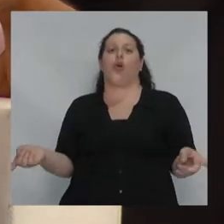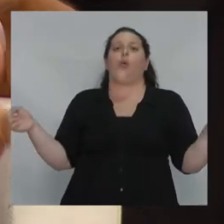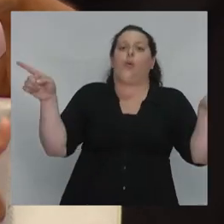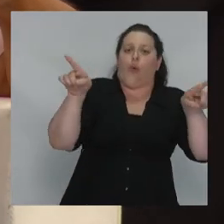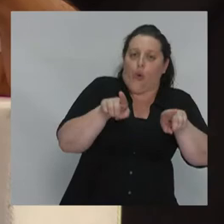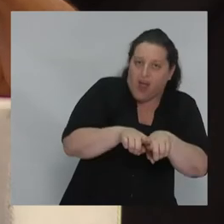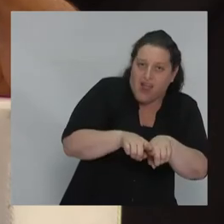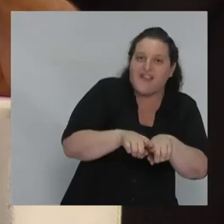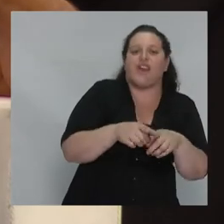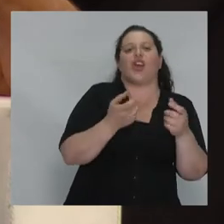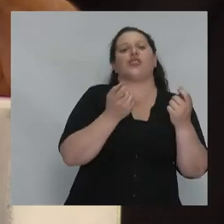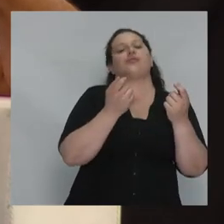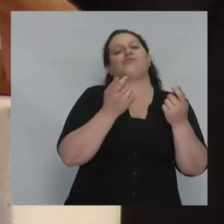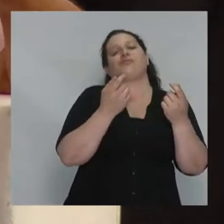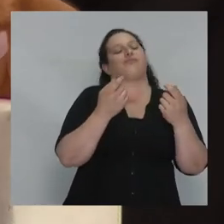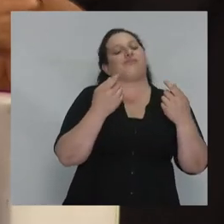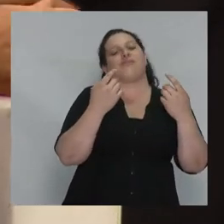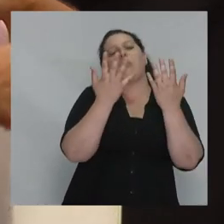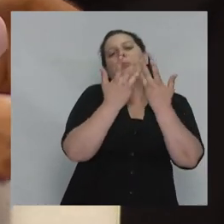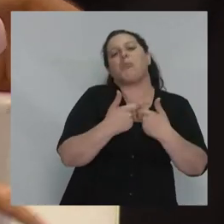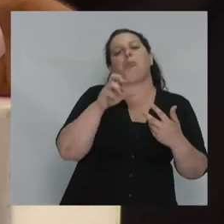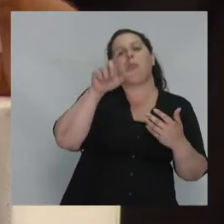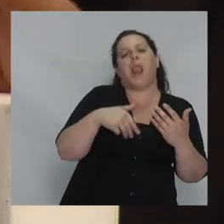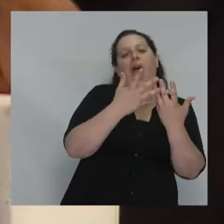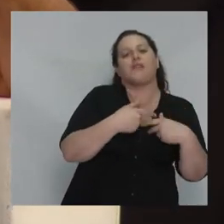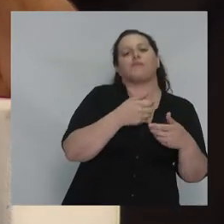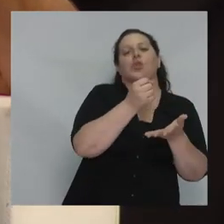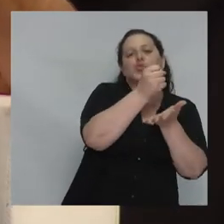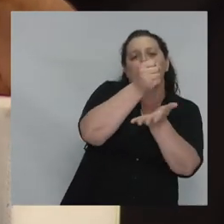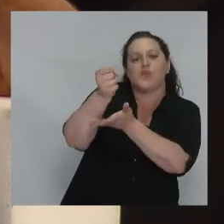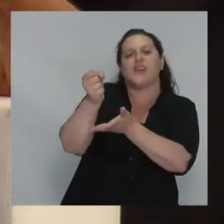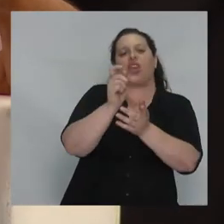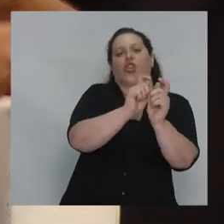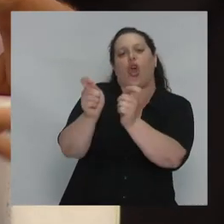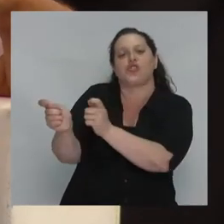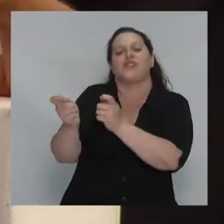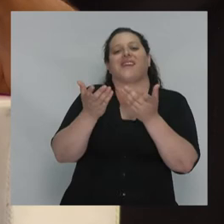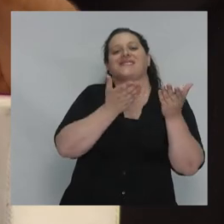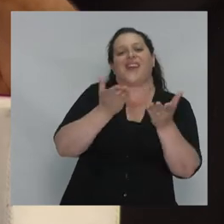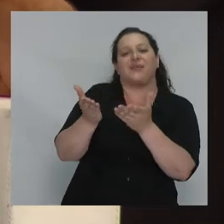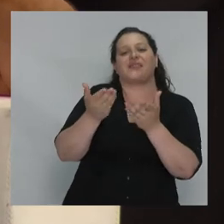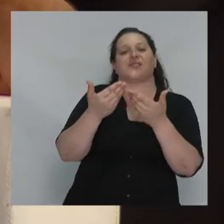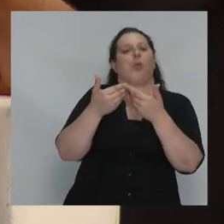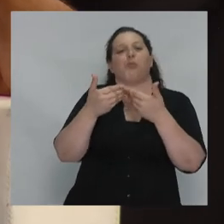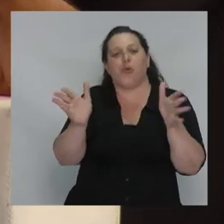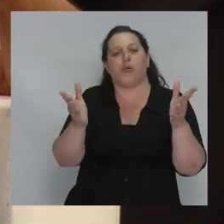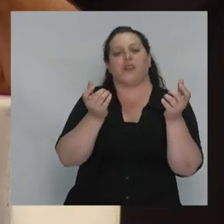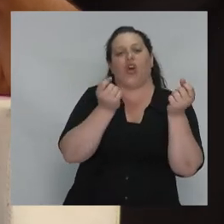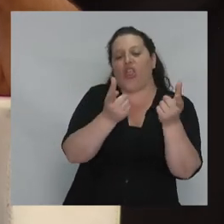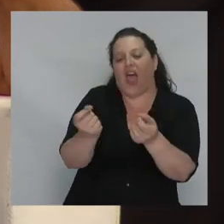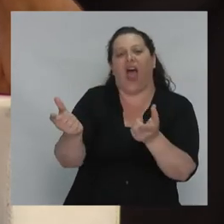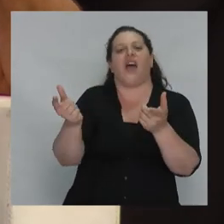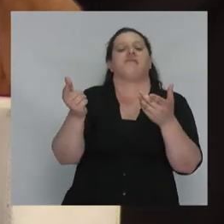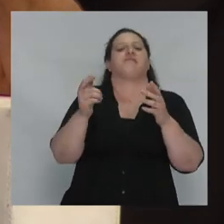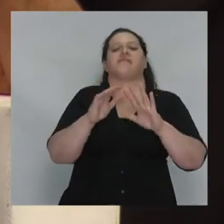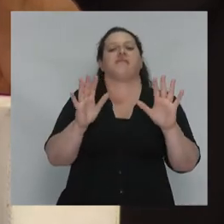programas de subsidios, con los programas de subsidios cruzados de los servicios públicos, renunciando a pagar la deuda, hablando de temas